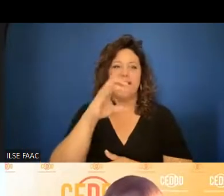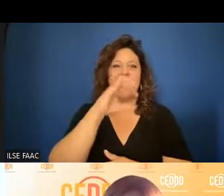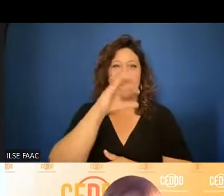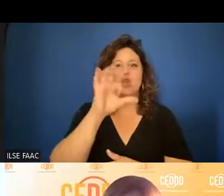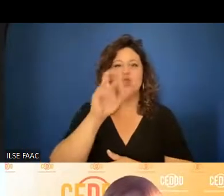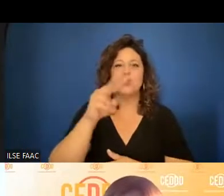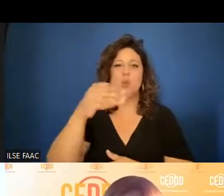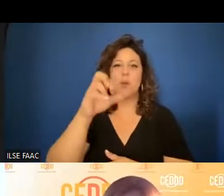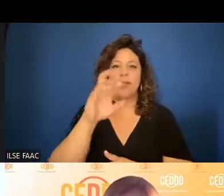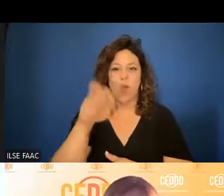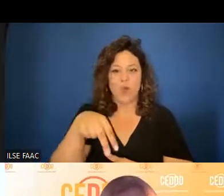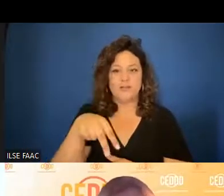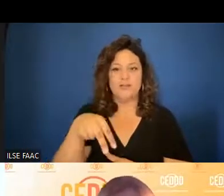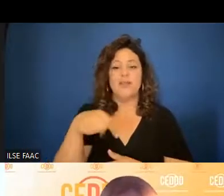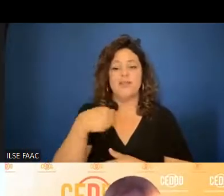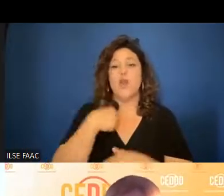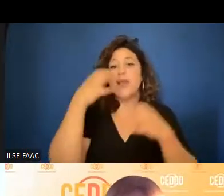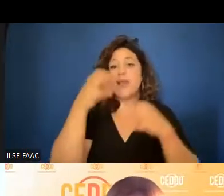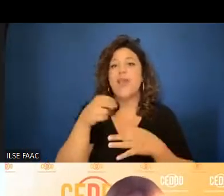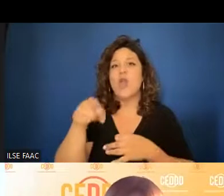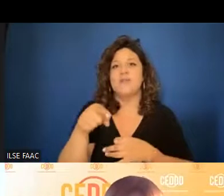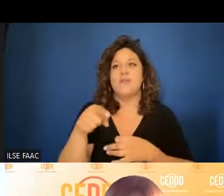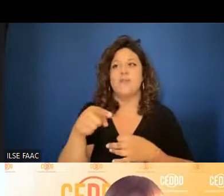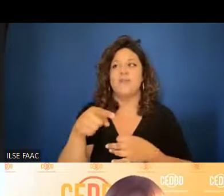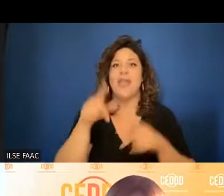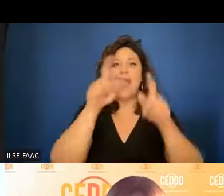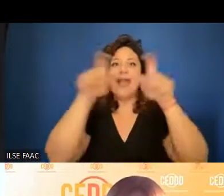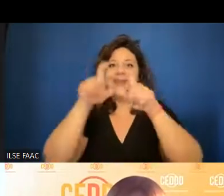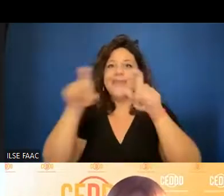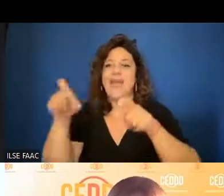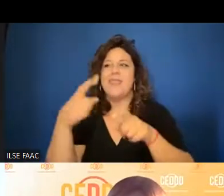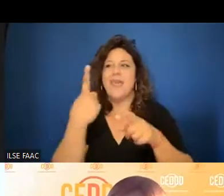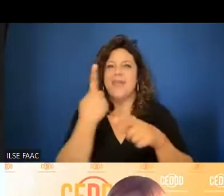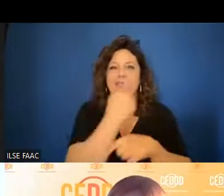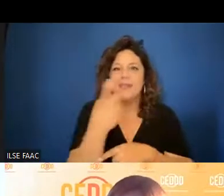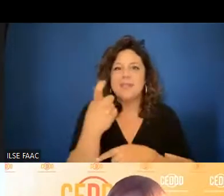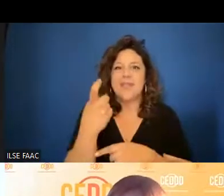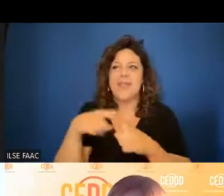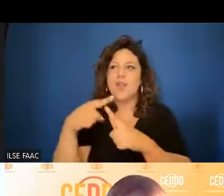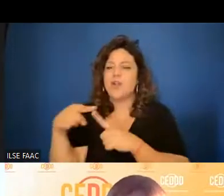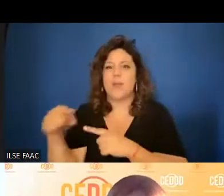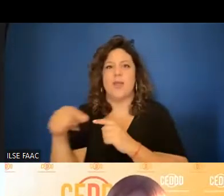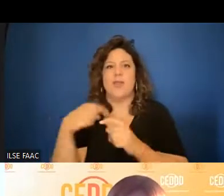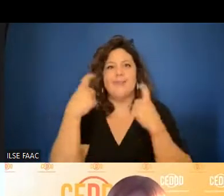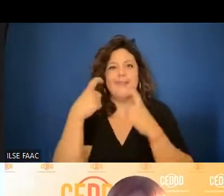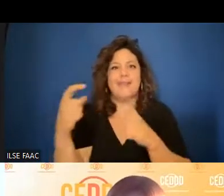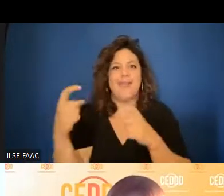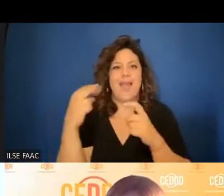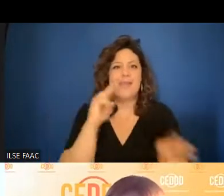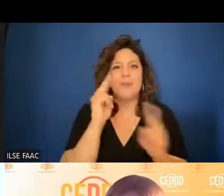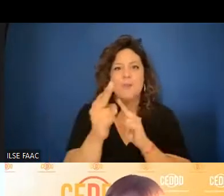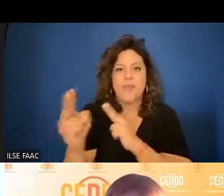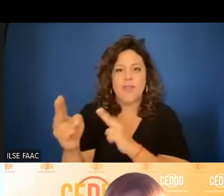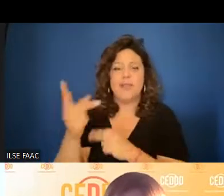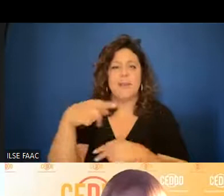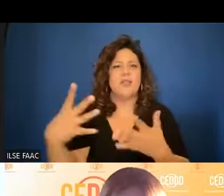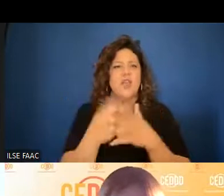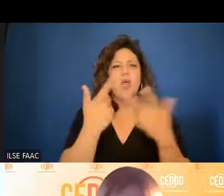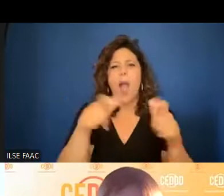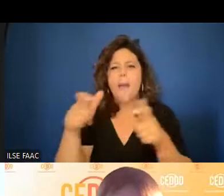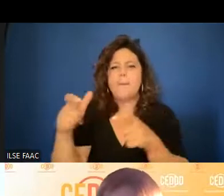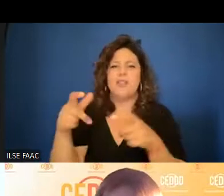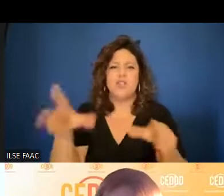Exactamente, eso va por el sistema, vamos, por la vía normal de inspección de educación y digamos, por la normativa de la